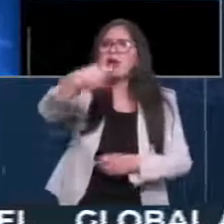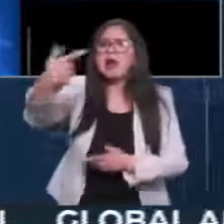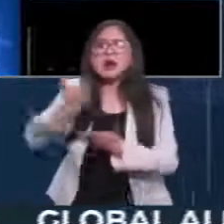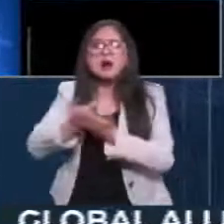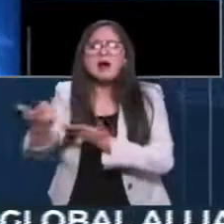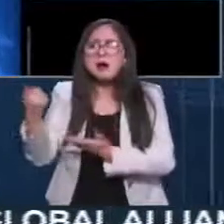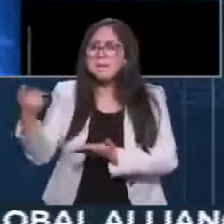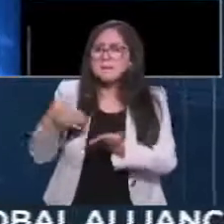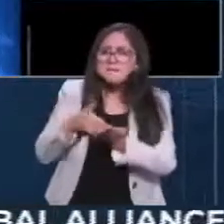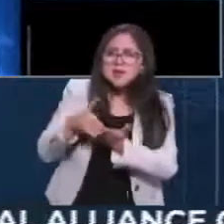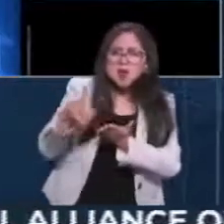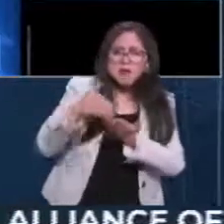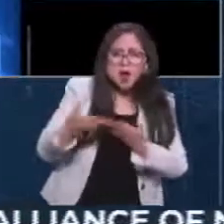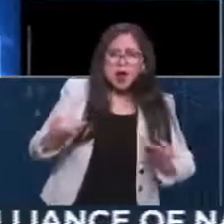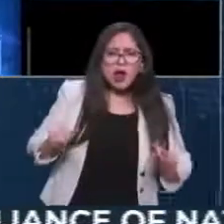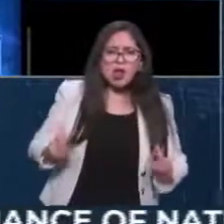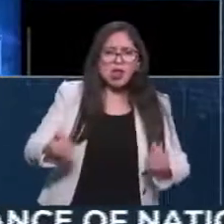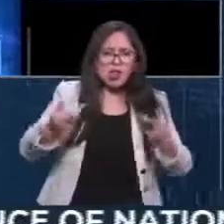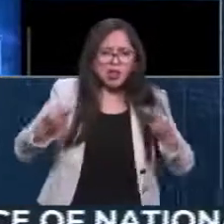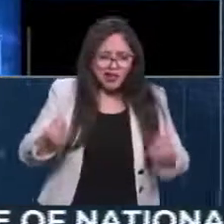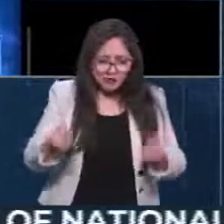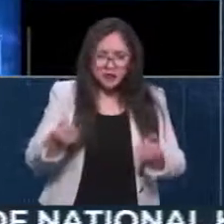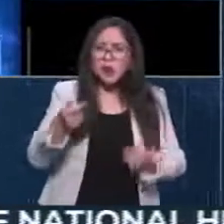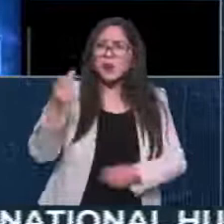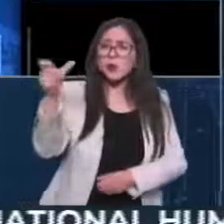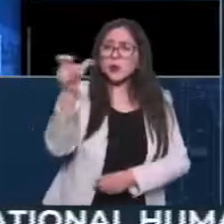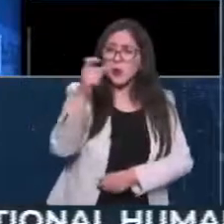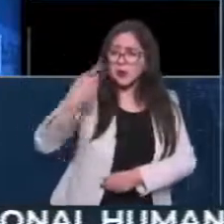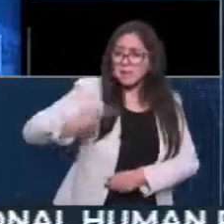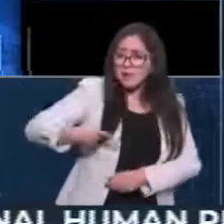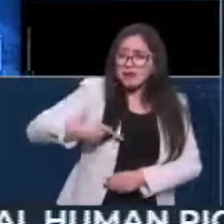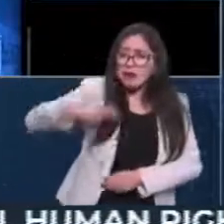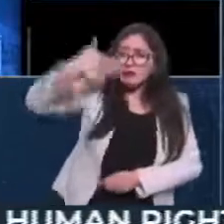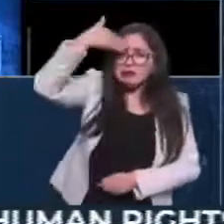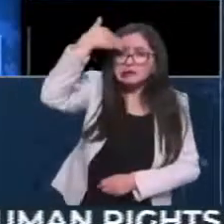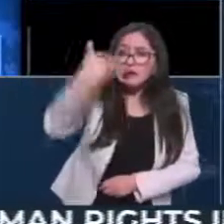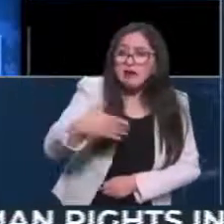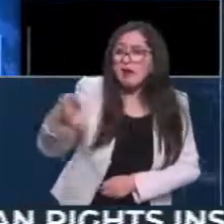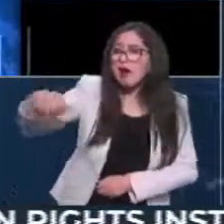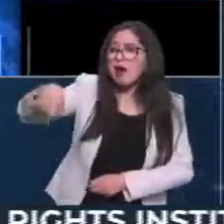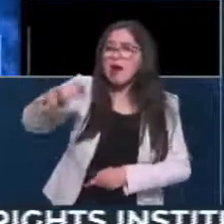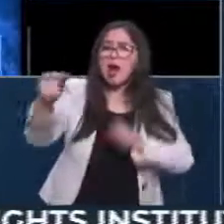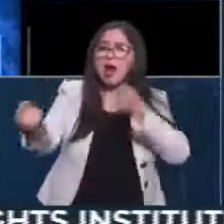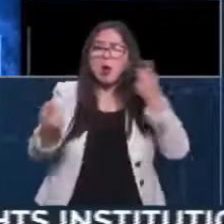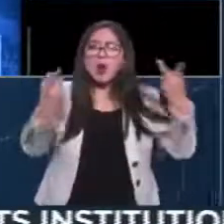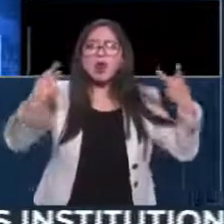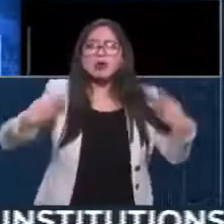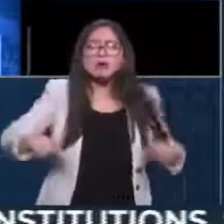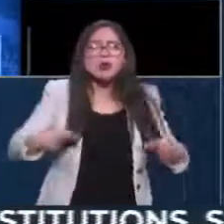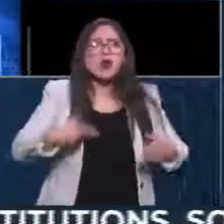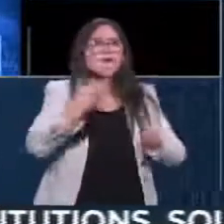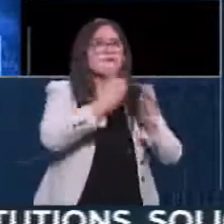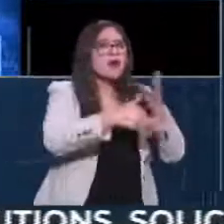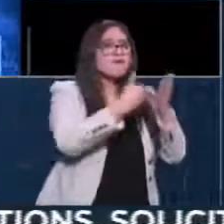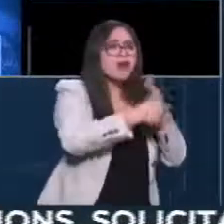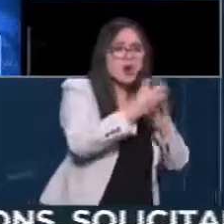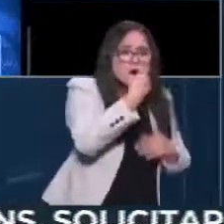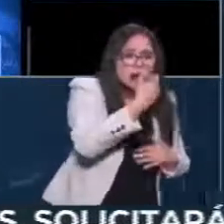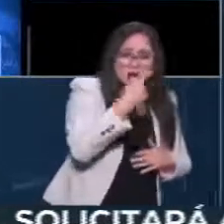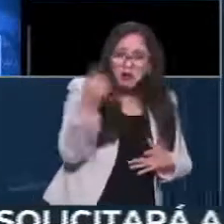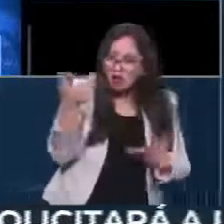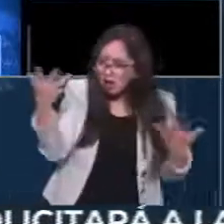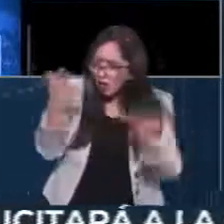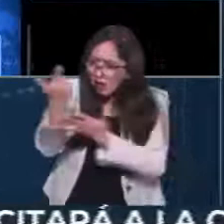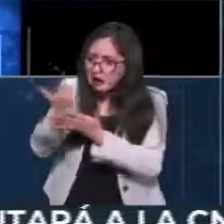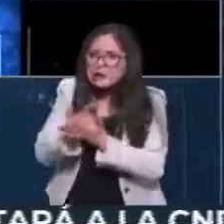de pesos. Cuando se entere toda la gente y los que han padecido por medicamentos, van a querer ir a ahorcarlos, porque el dinero que